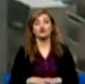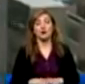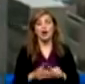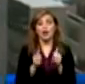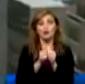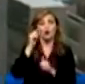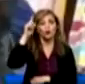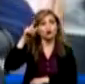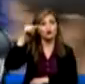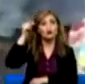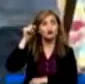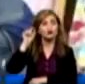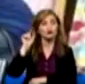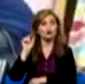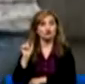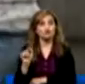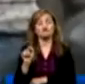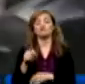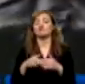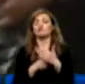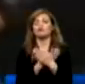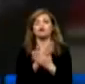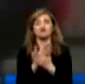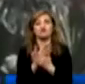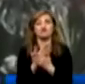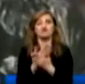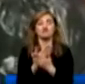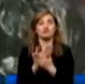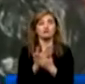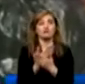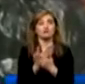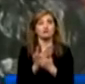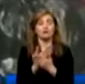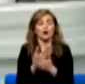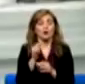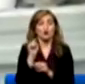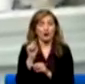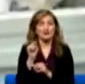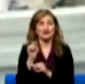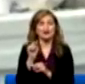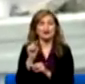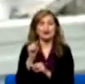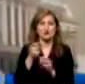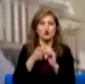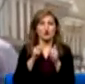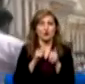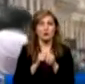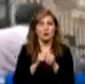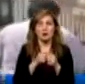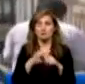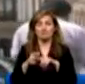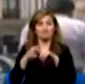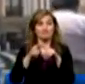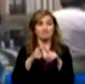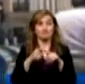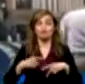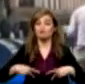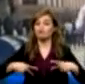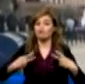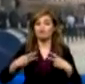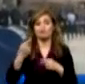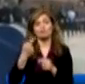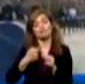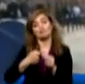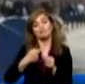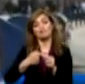que pensar en los retos del nuevo alcalde, que según Carrión será enfrentar una crisis multidimensional que vive la capital, además